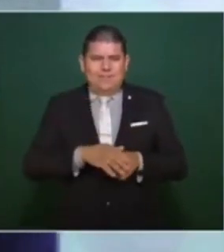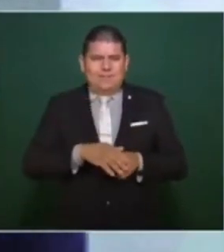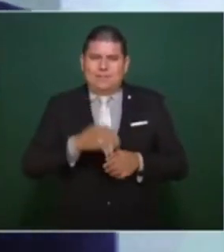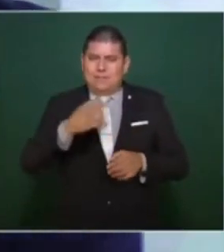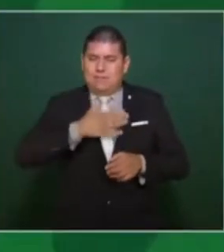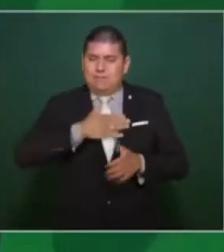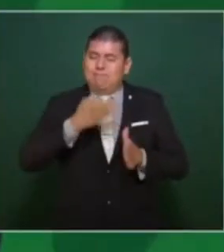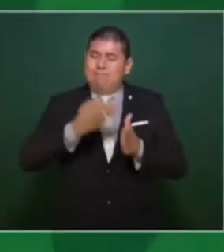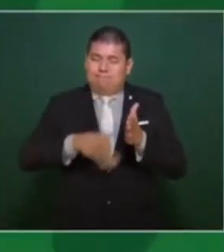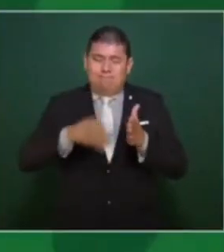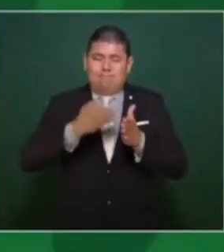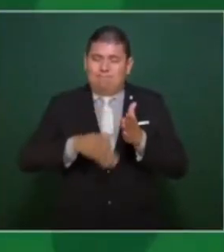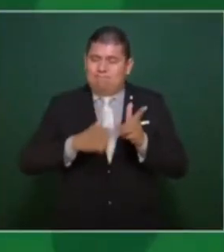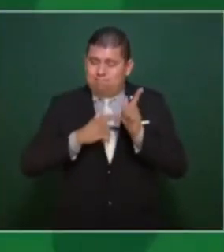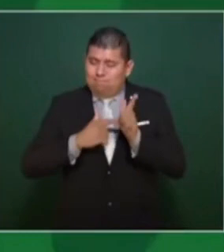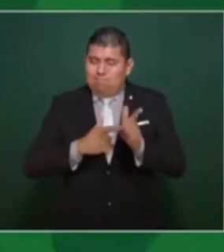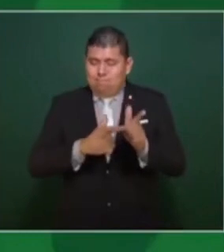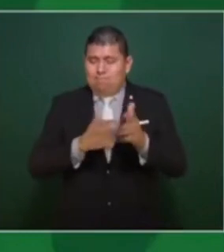falta.